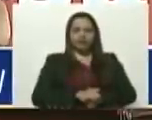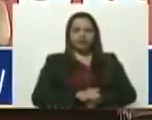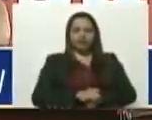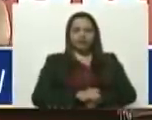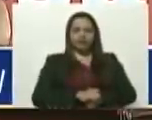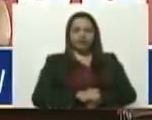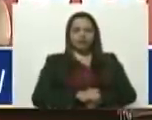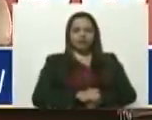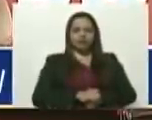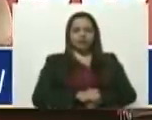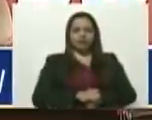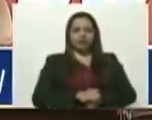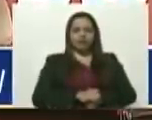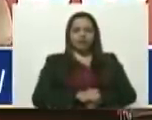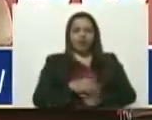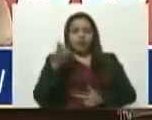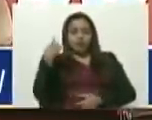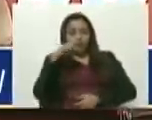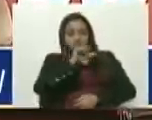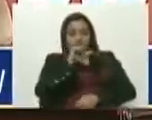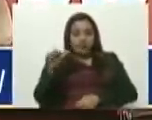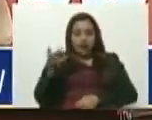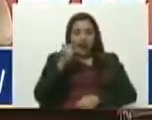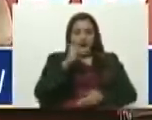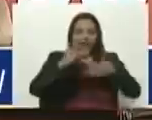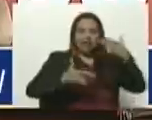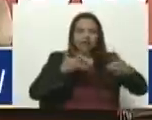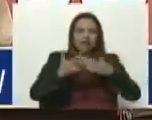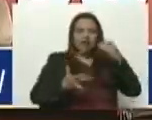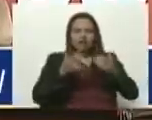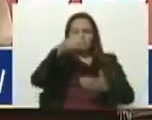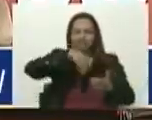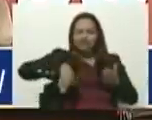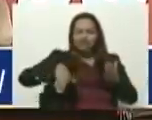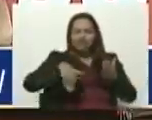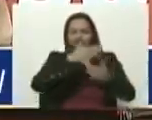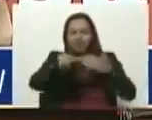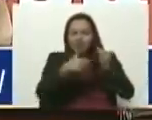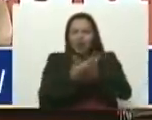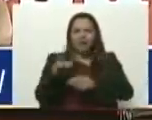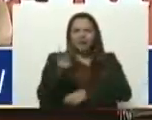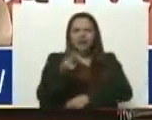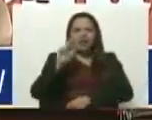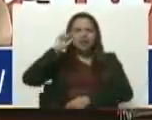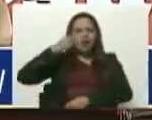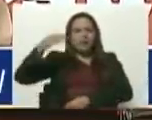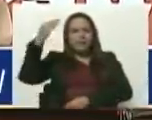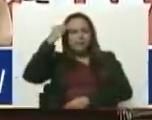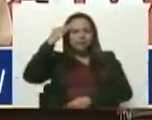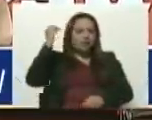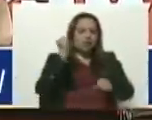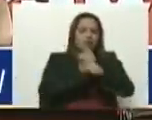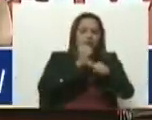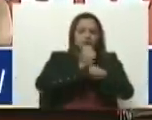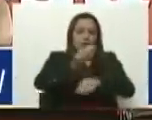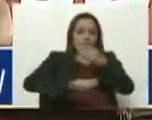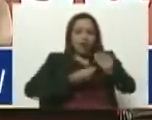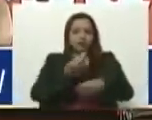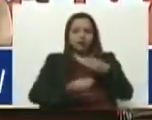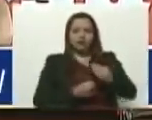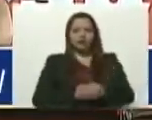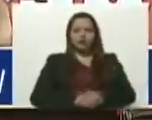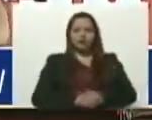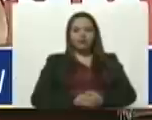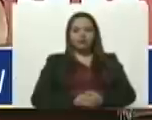durante las semanas actividades a lo largo y ancho de todo el país recordando su memoria y el trabajo que realizaron